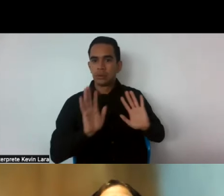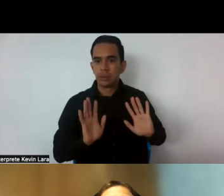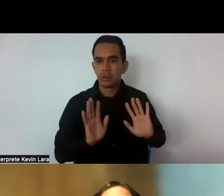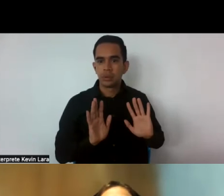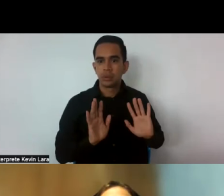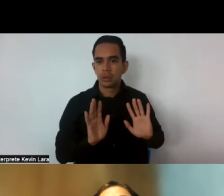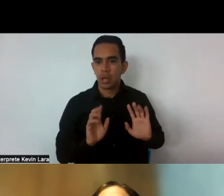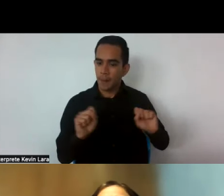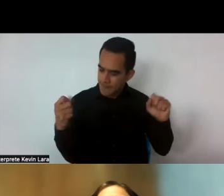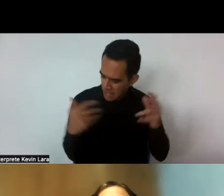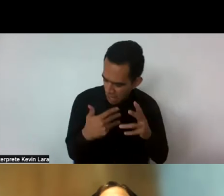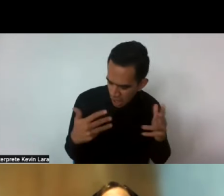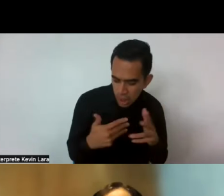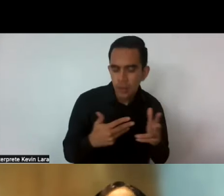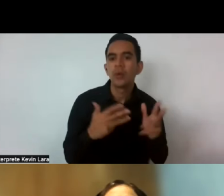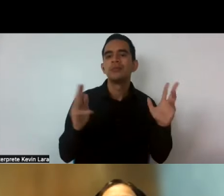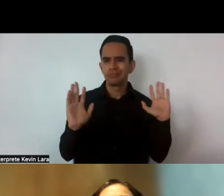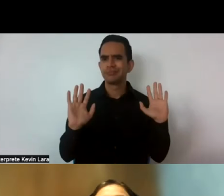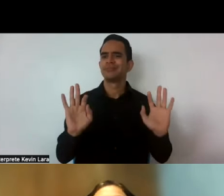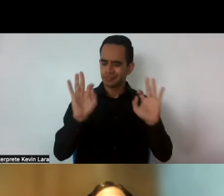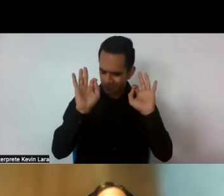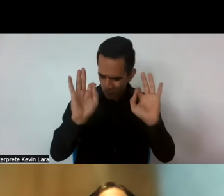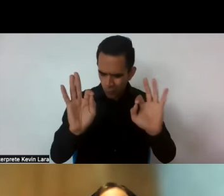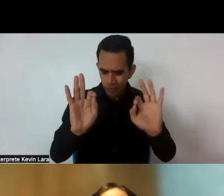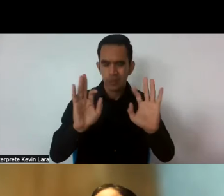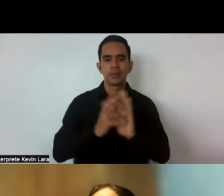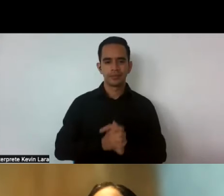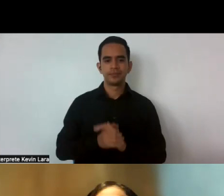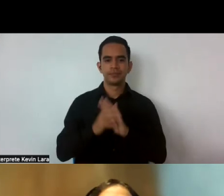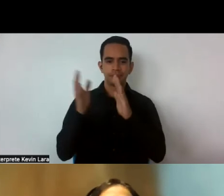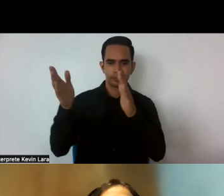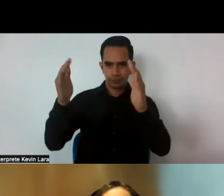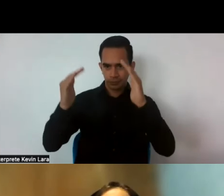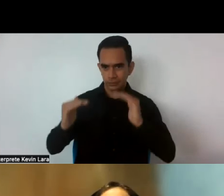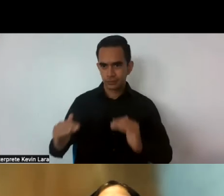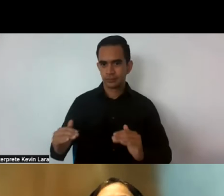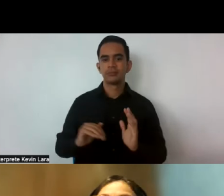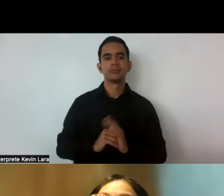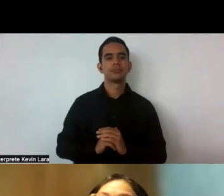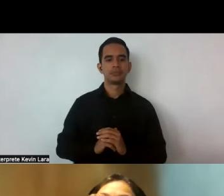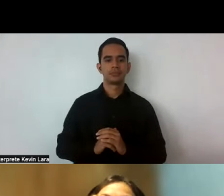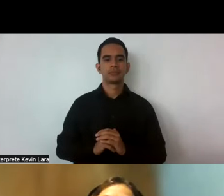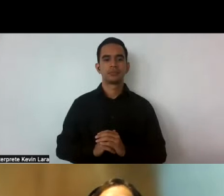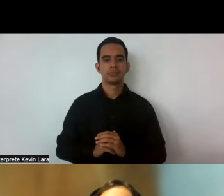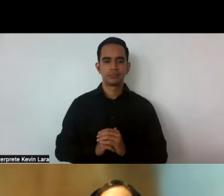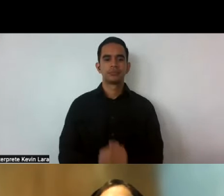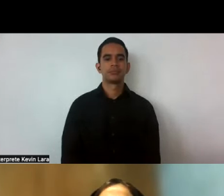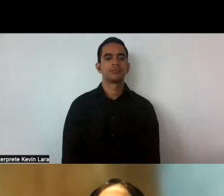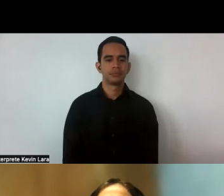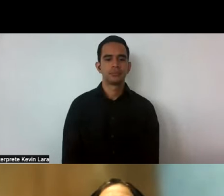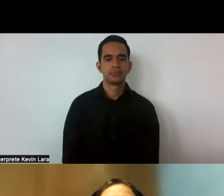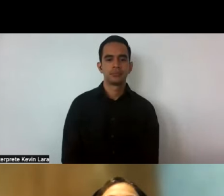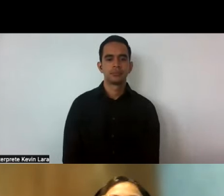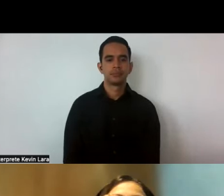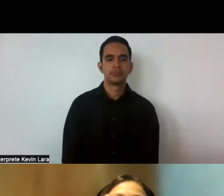Ok, muy bien. Vamos a ver la siguiente imagen. Ya estamos en el último lote de imágenes. ¿Qué